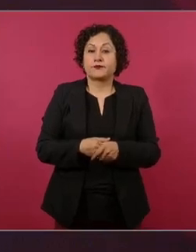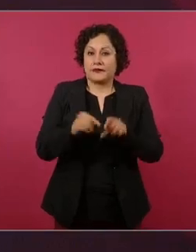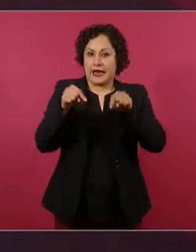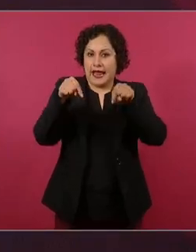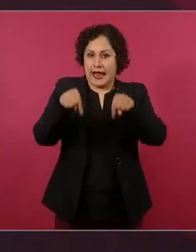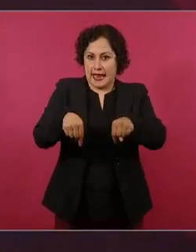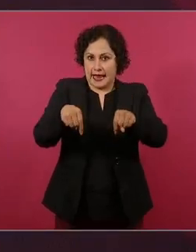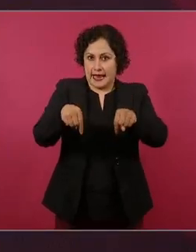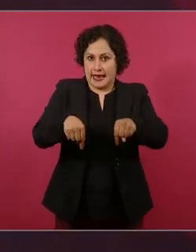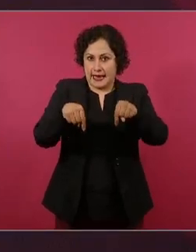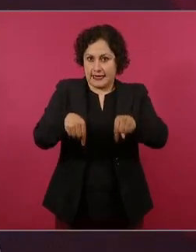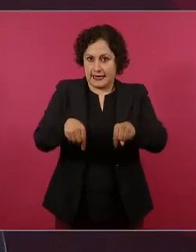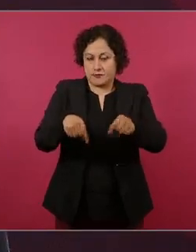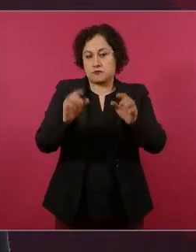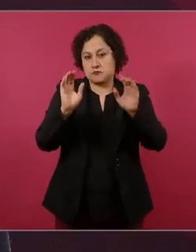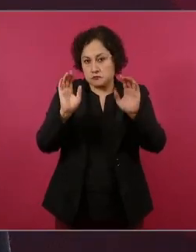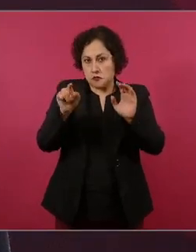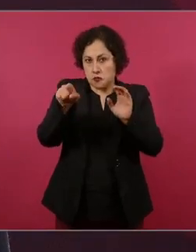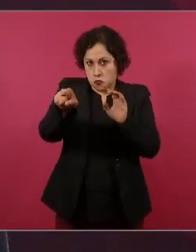ustedes, por ejemplo,